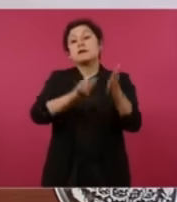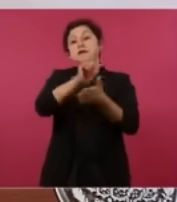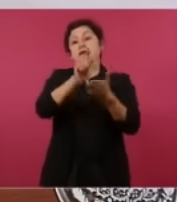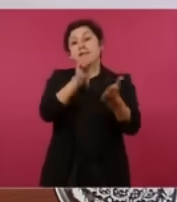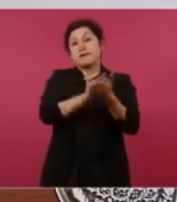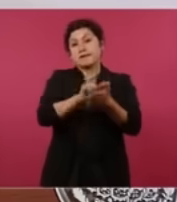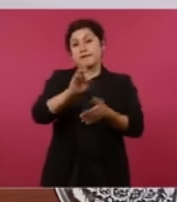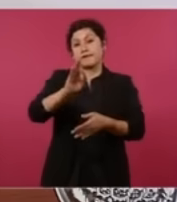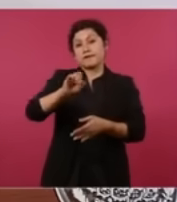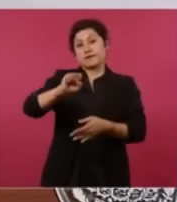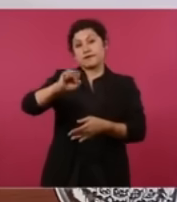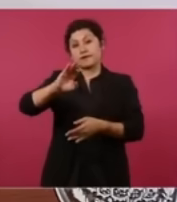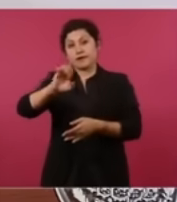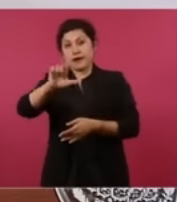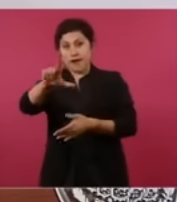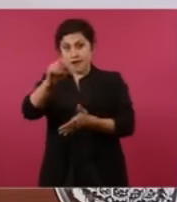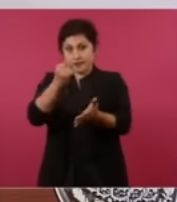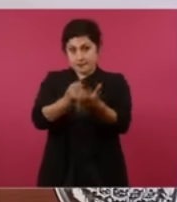energética.